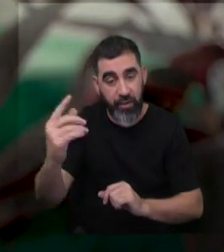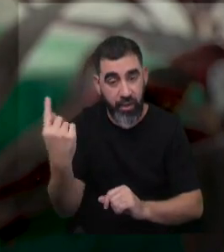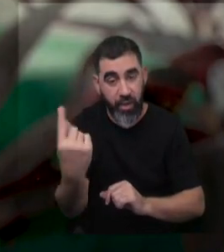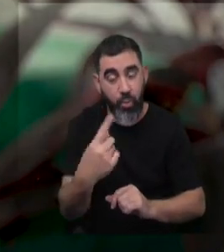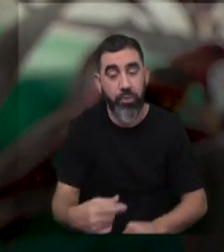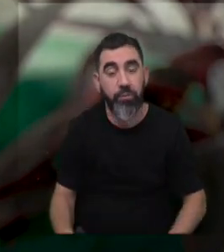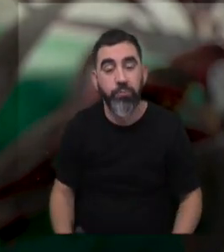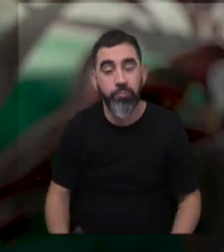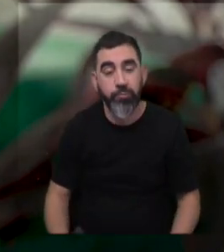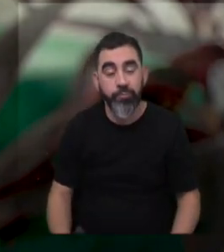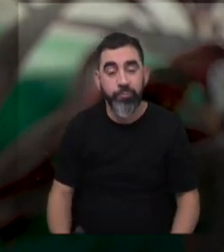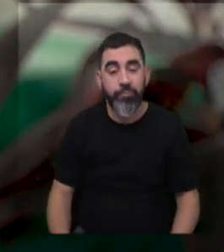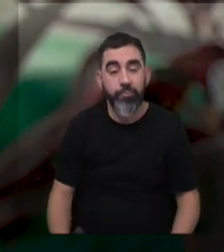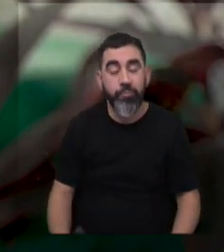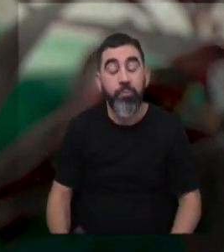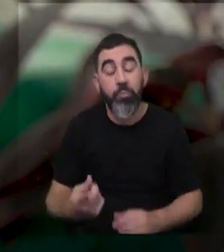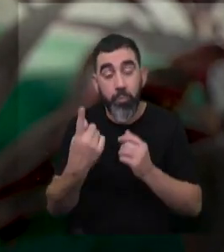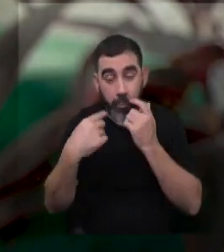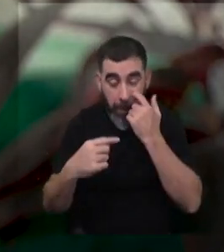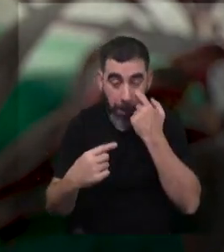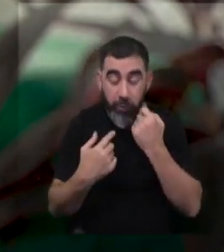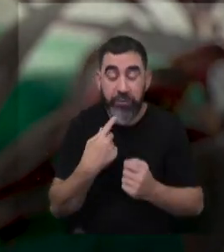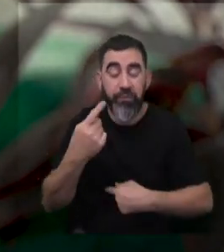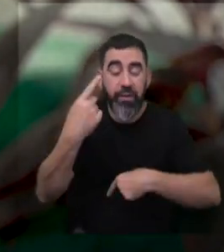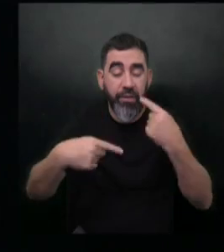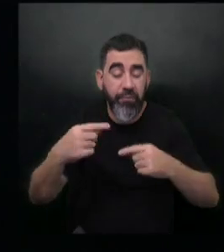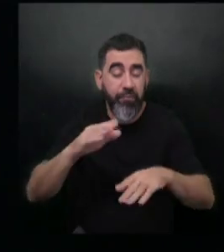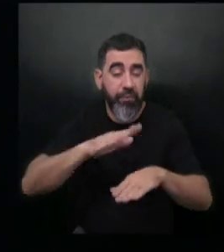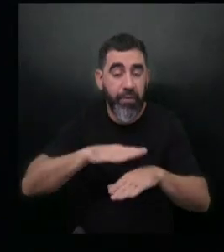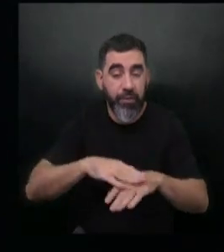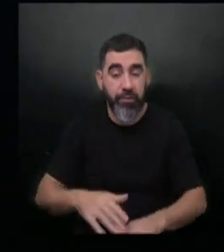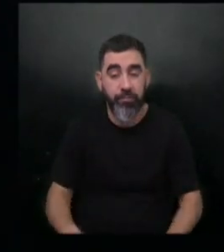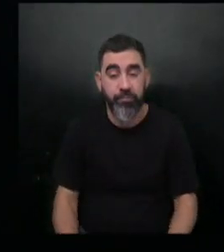que favorece el uso en distintas instancias.